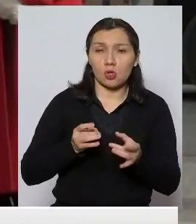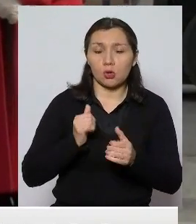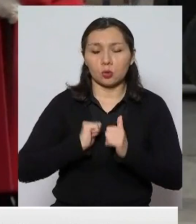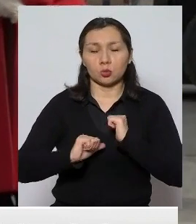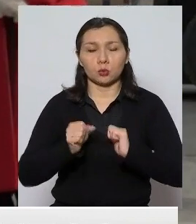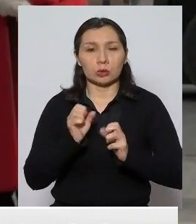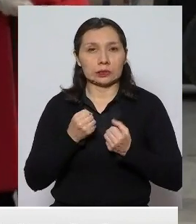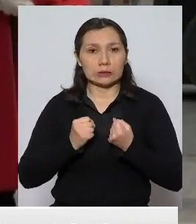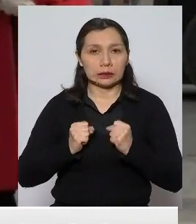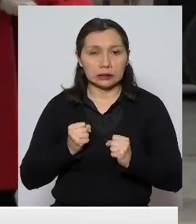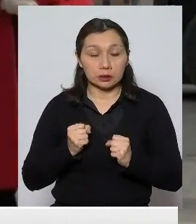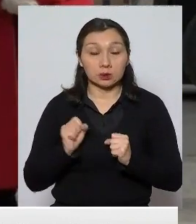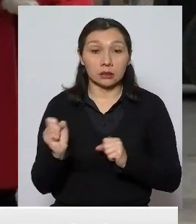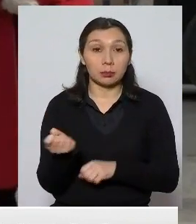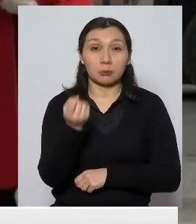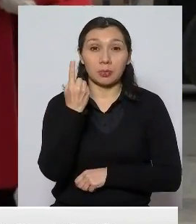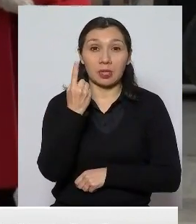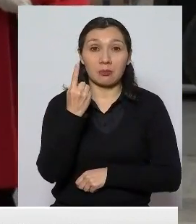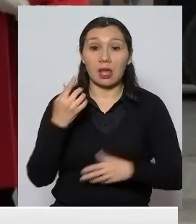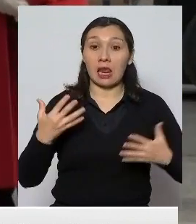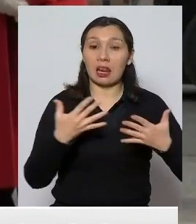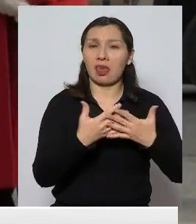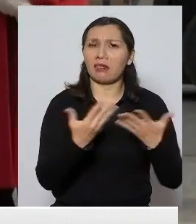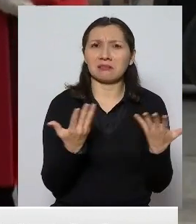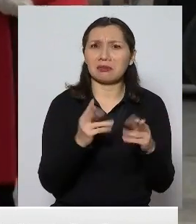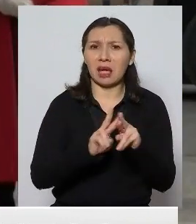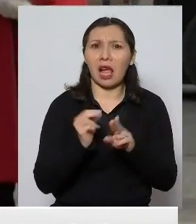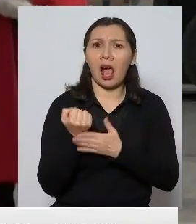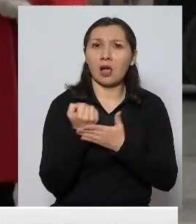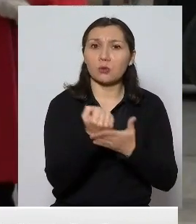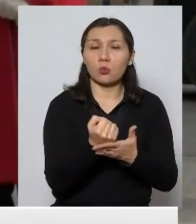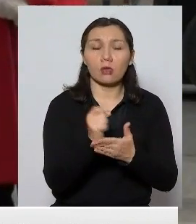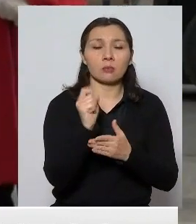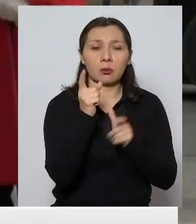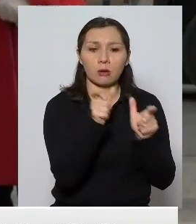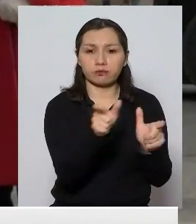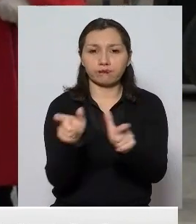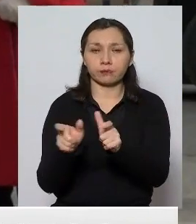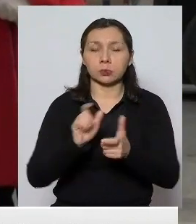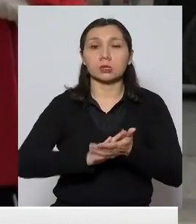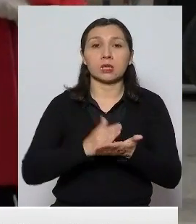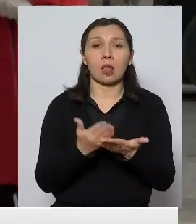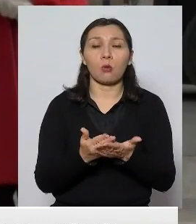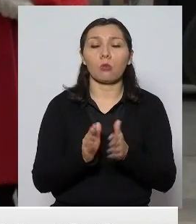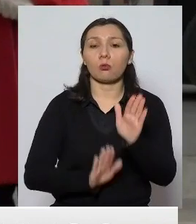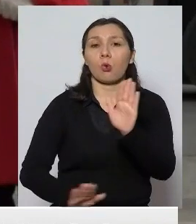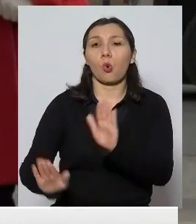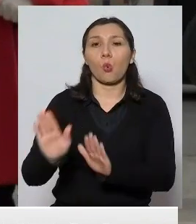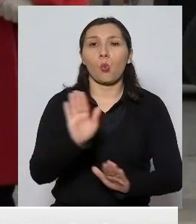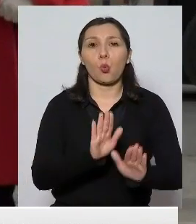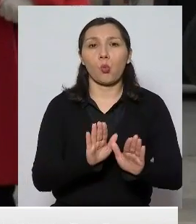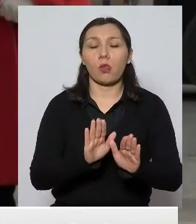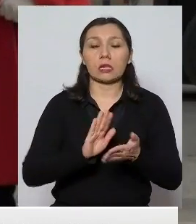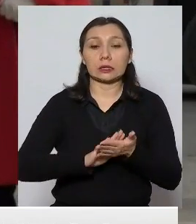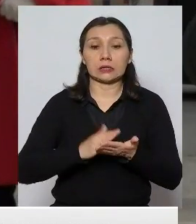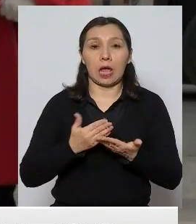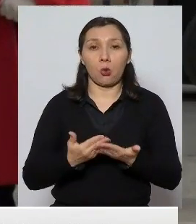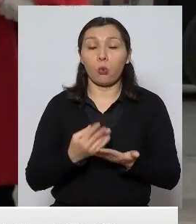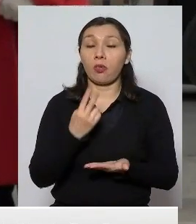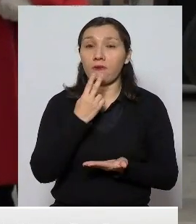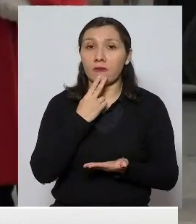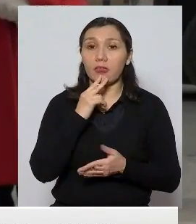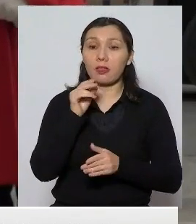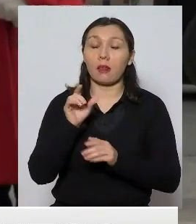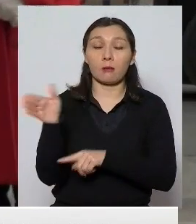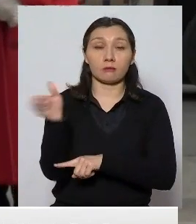angustias. La primera red fue la red de protección sanitaria para proteger la salud y la vida de